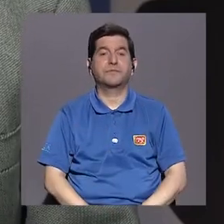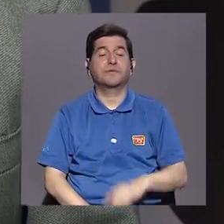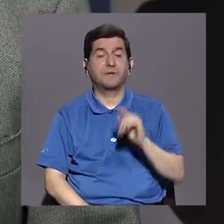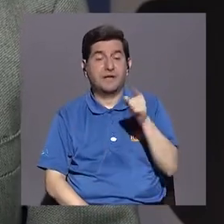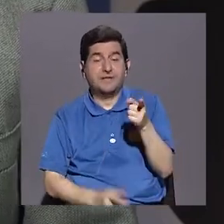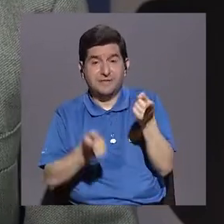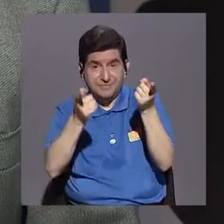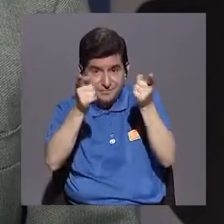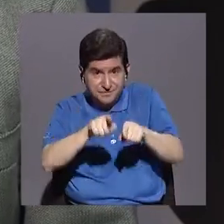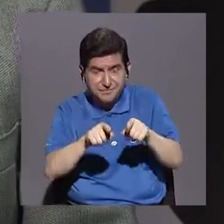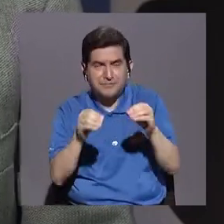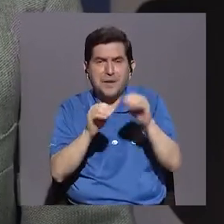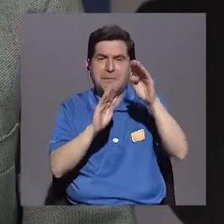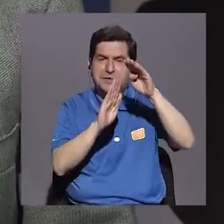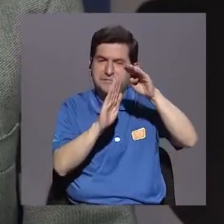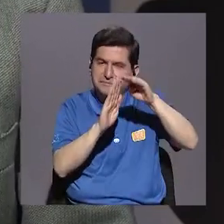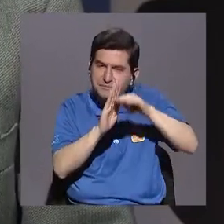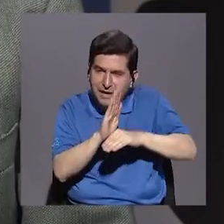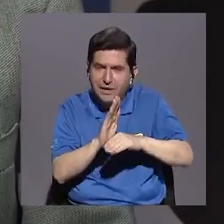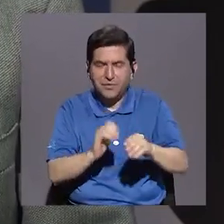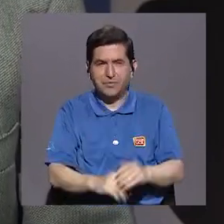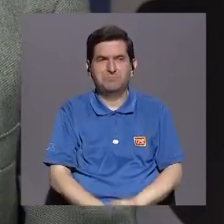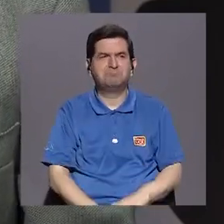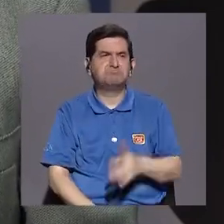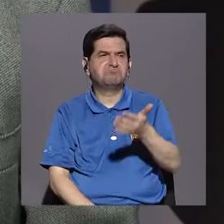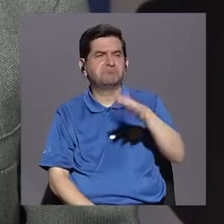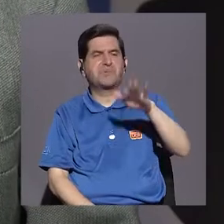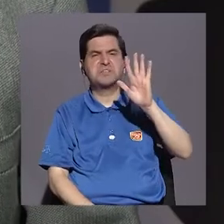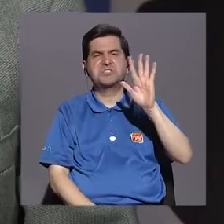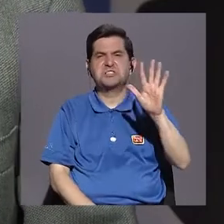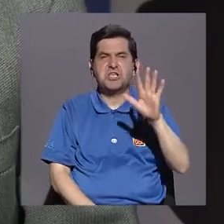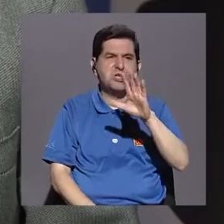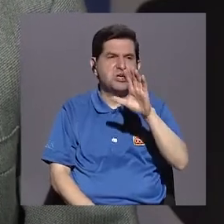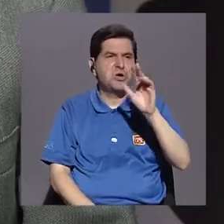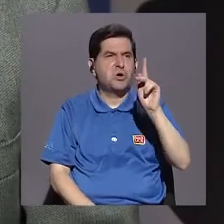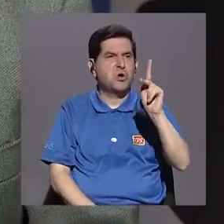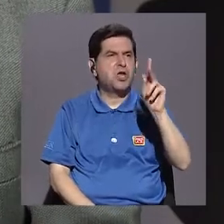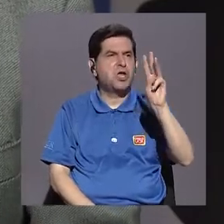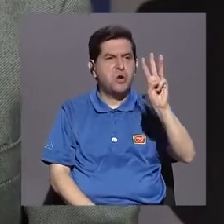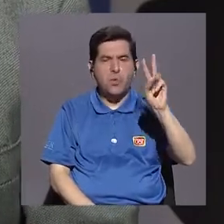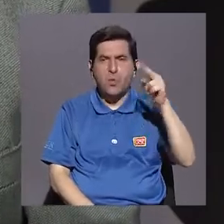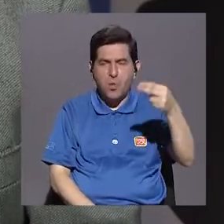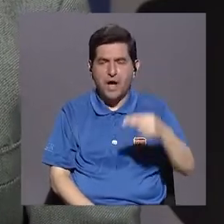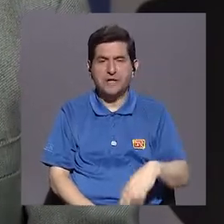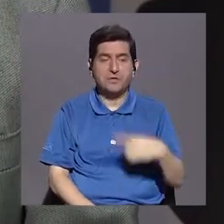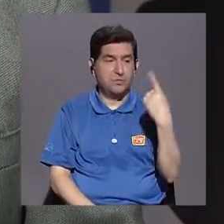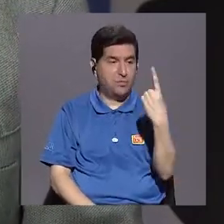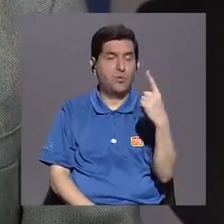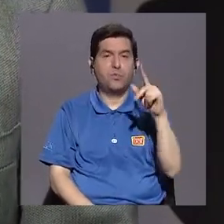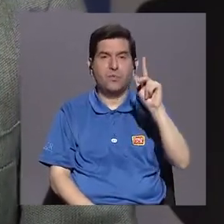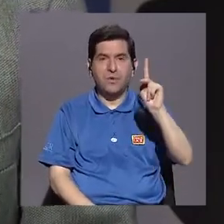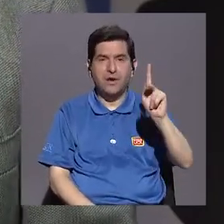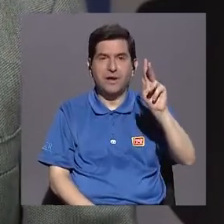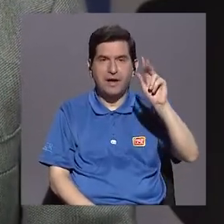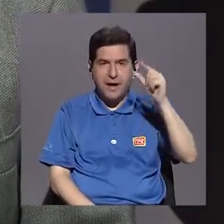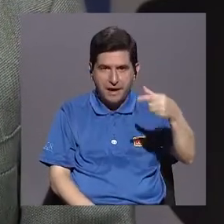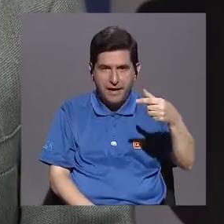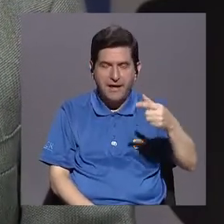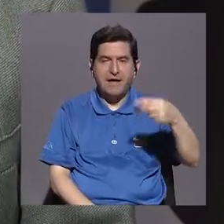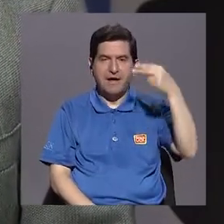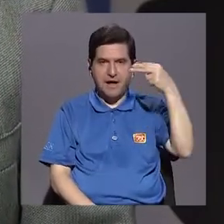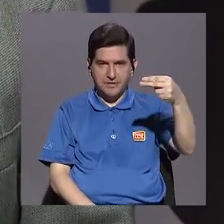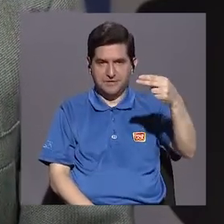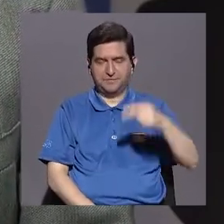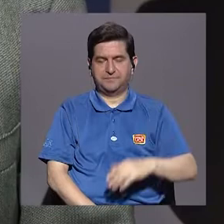es más bajo como 15 kilowats horas por cada kilogramo de hidrógeno